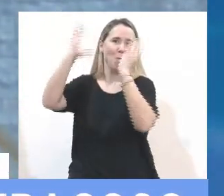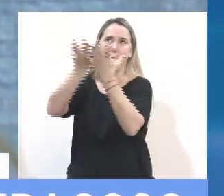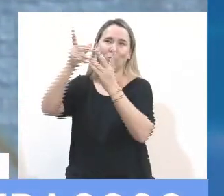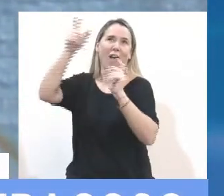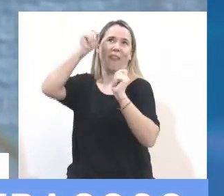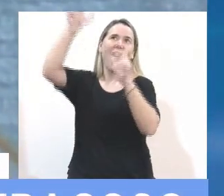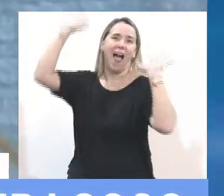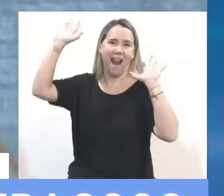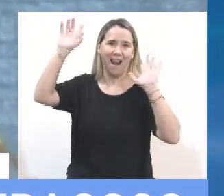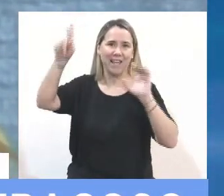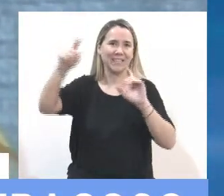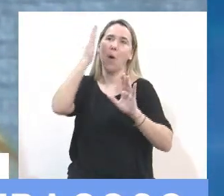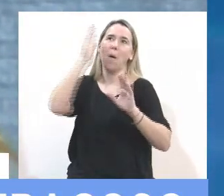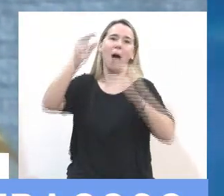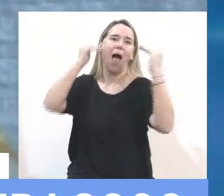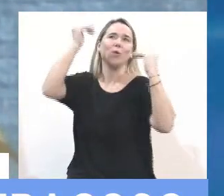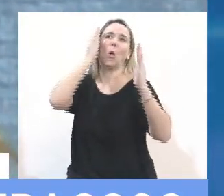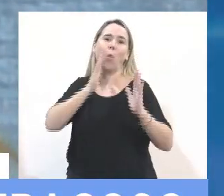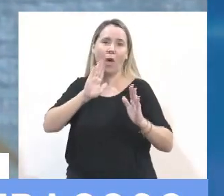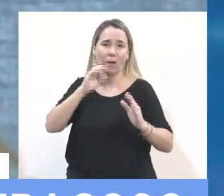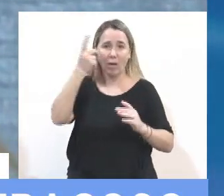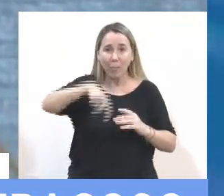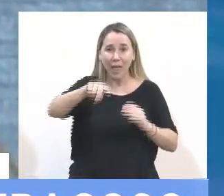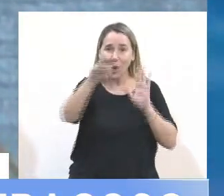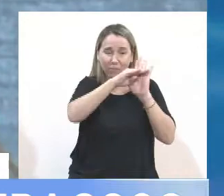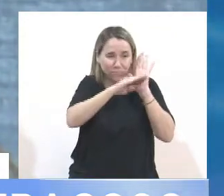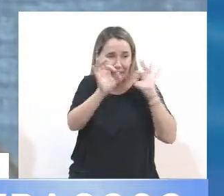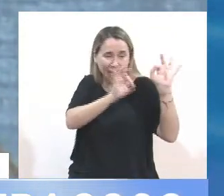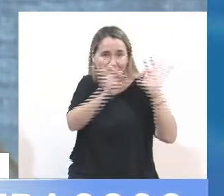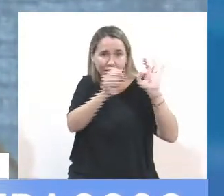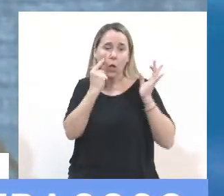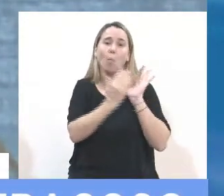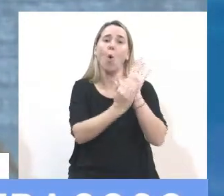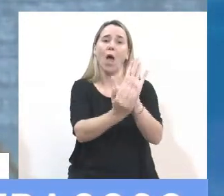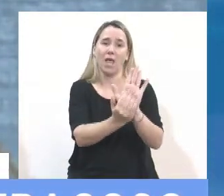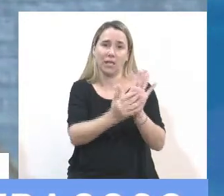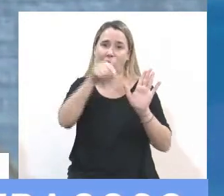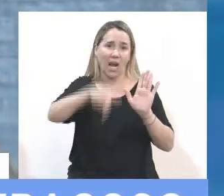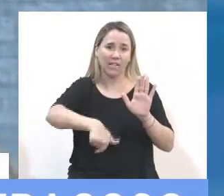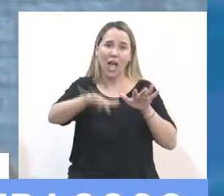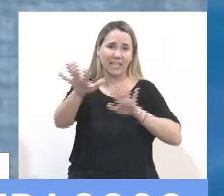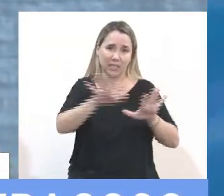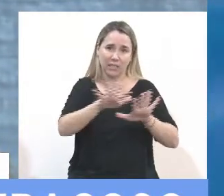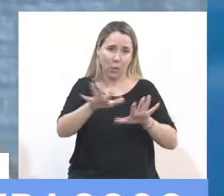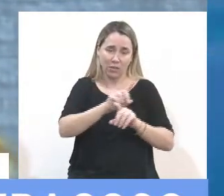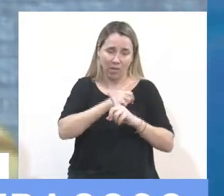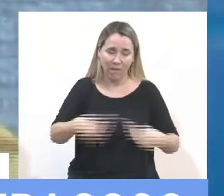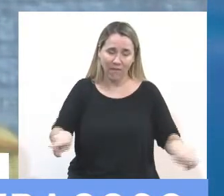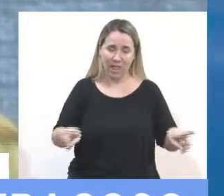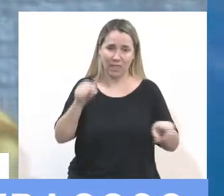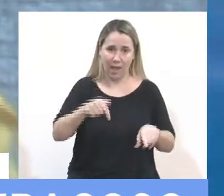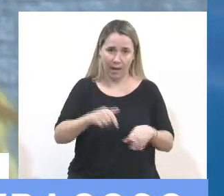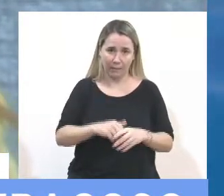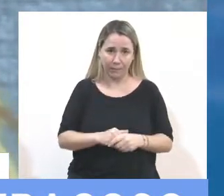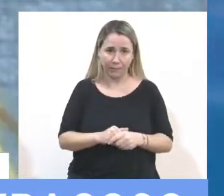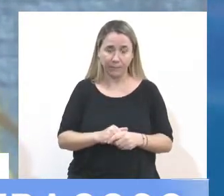lo ideal, que tuvieran buenas intenciones, pero que las estadísticas nos muestran que eso realmente no está sucediendo.